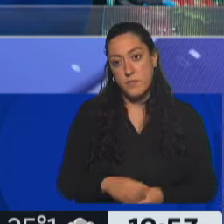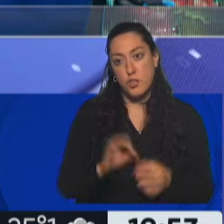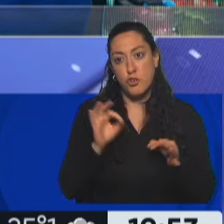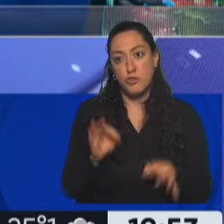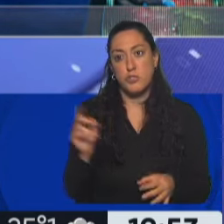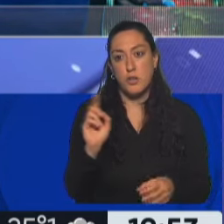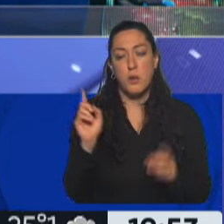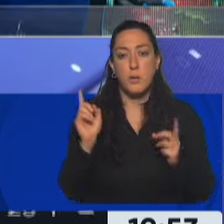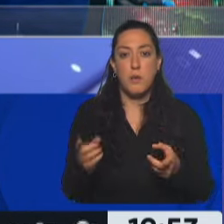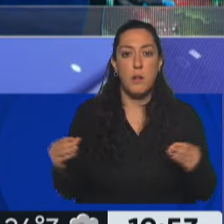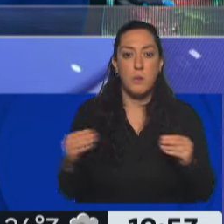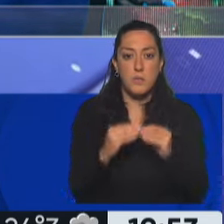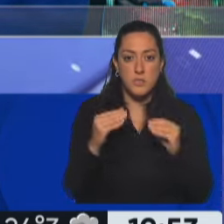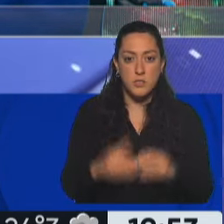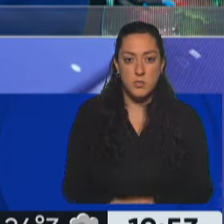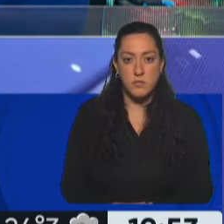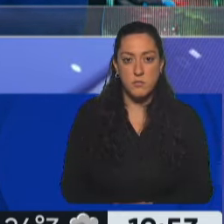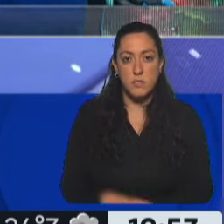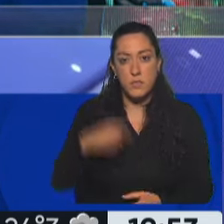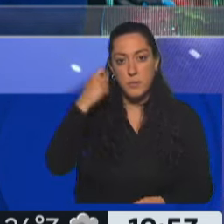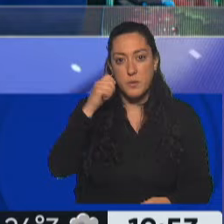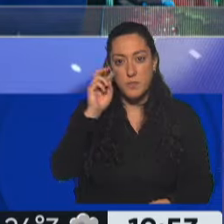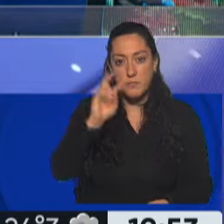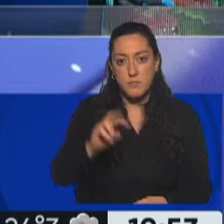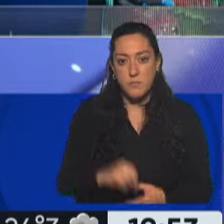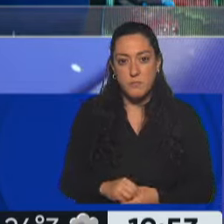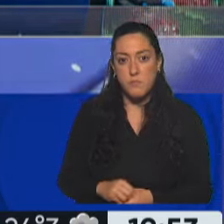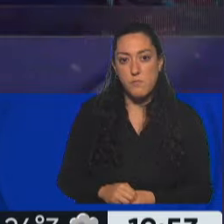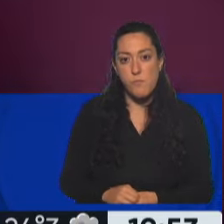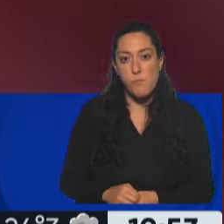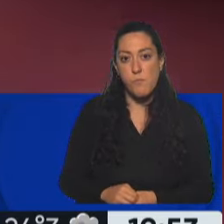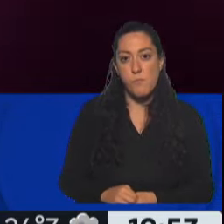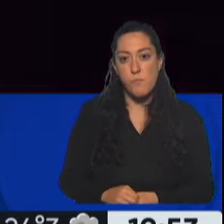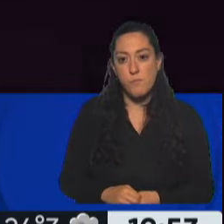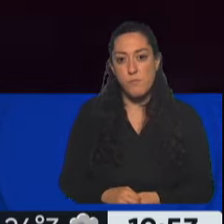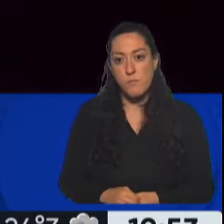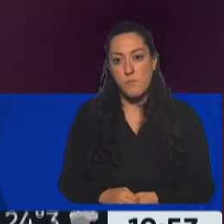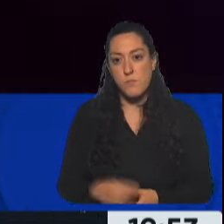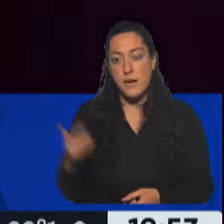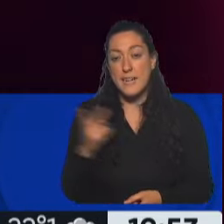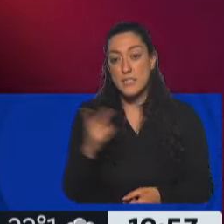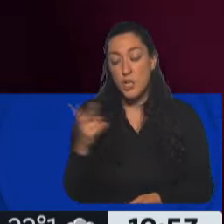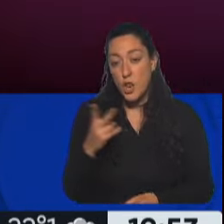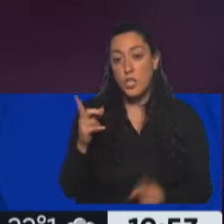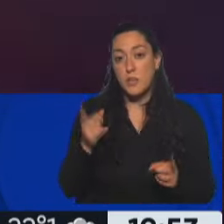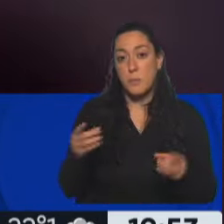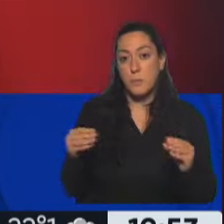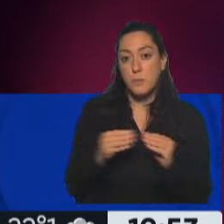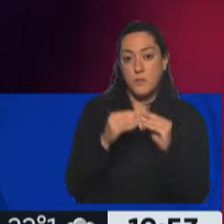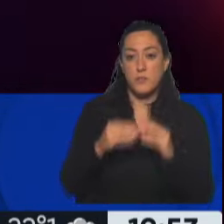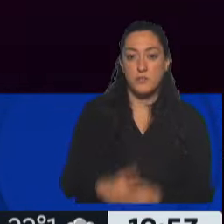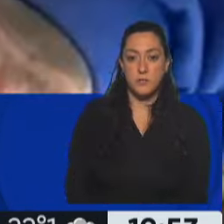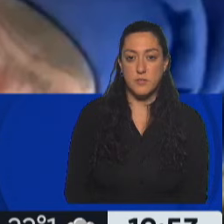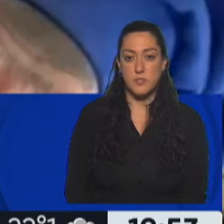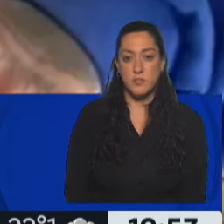beso ocurrió. Y ahí está el video que estamos compartiendo de ellos dos y con ese beso apasionado, a ver si lo podemos